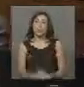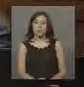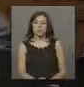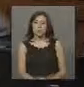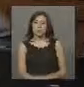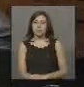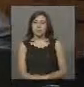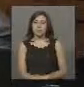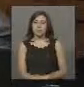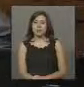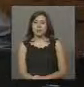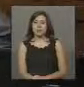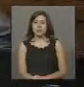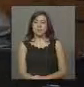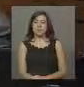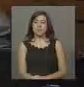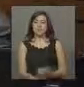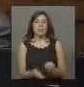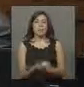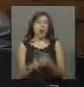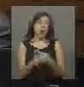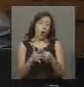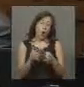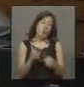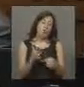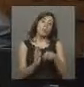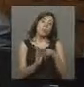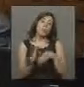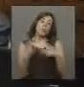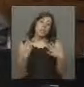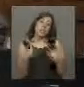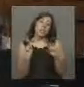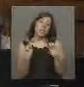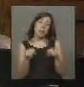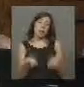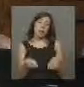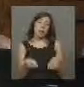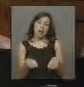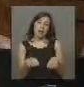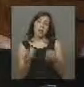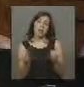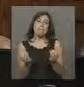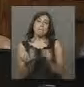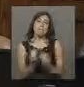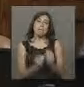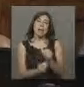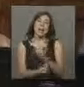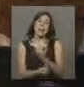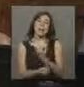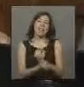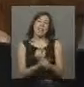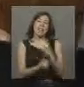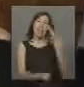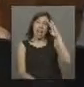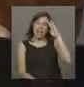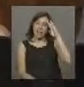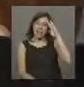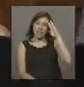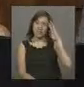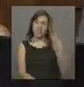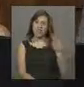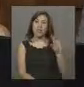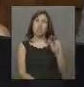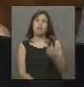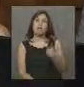dirección. Se suma a otros proyectos que ya hemos aprobado en esta Cámara, como son el aumento de la dotación de carabineros y el de la dotación